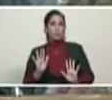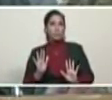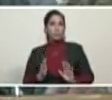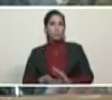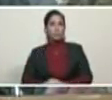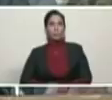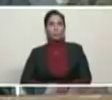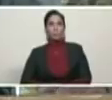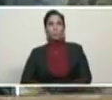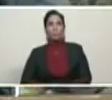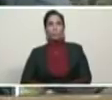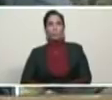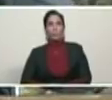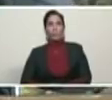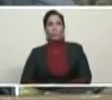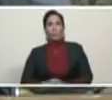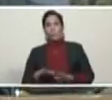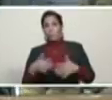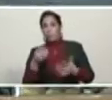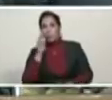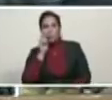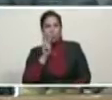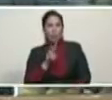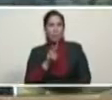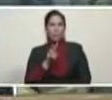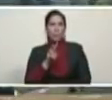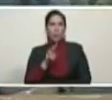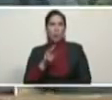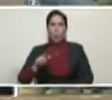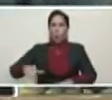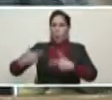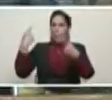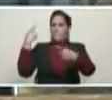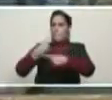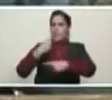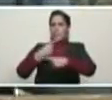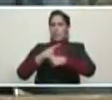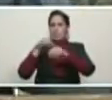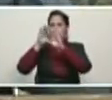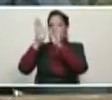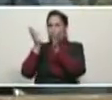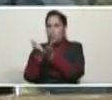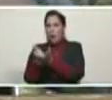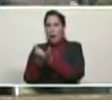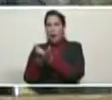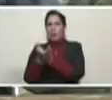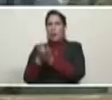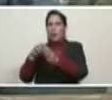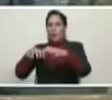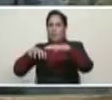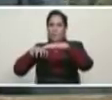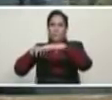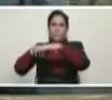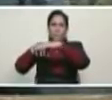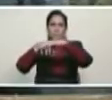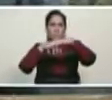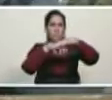casualidad, cuando vamos a las competencias mundiales de tanques, de lanzamiento de